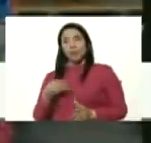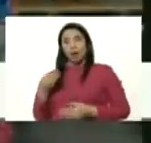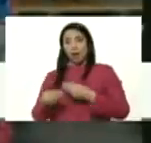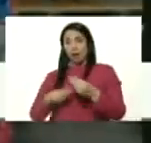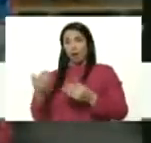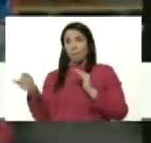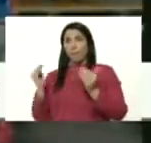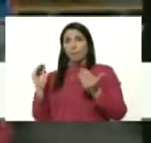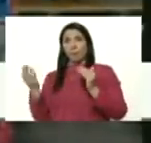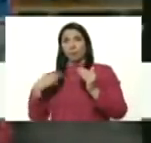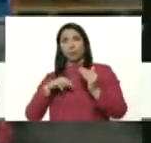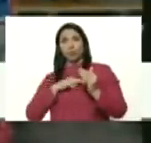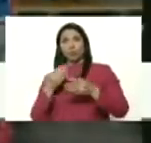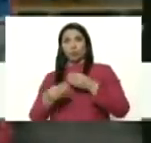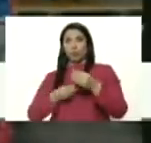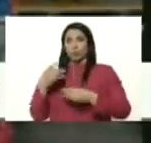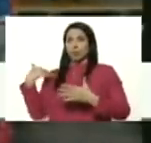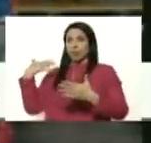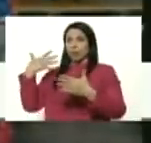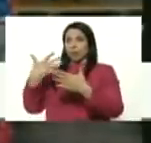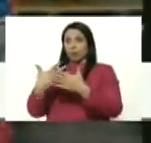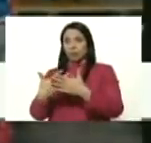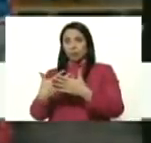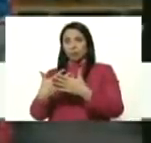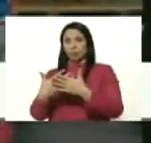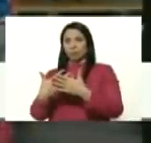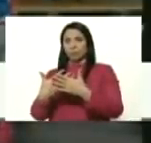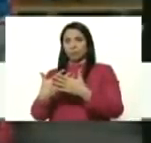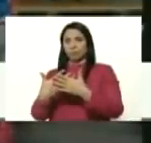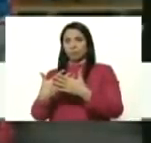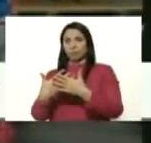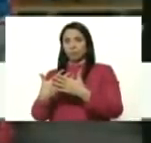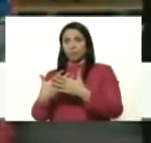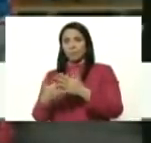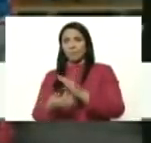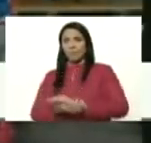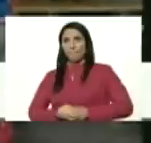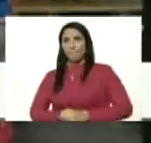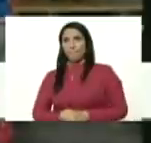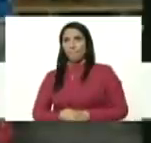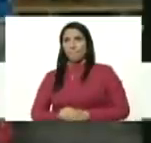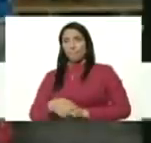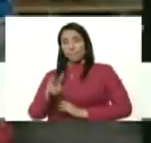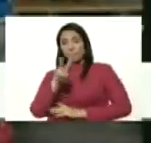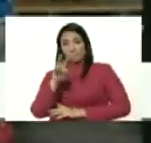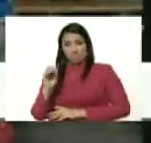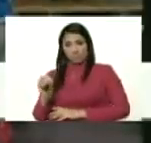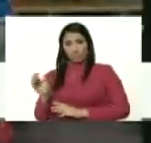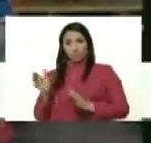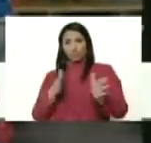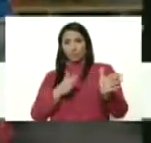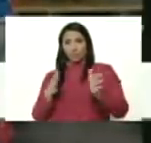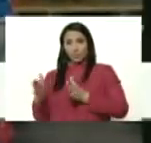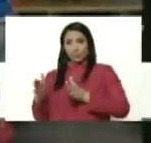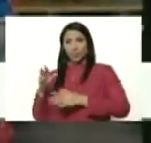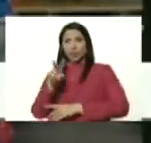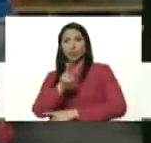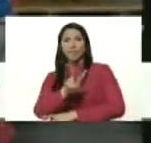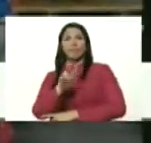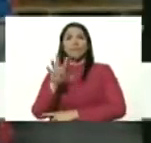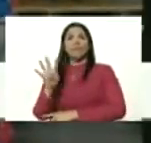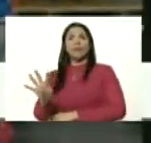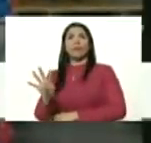hemos venido haciendo. Efectivamente, entre el 20 de marzo y el